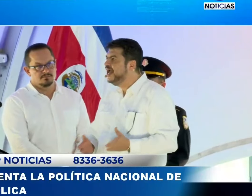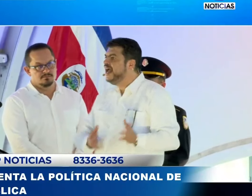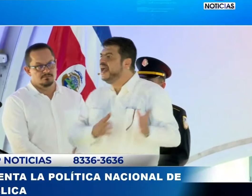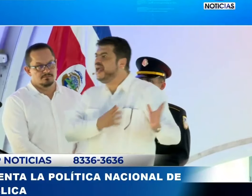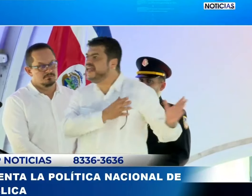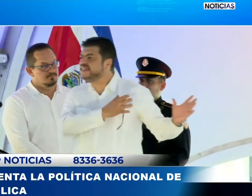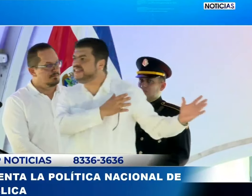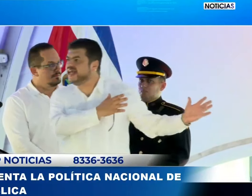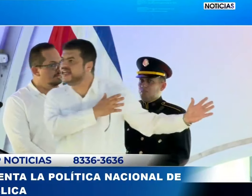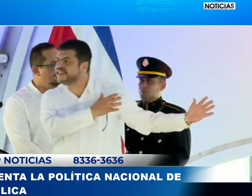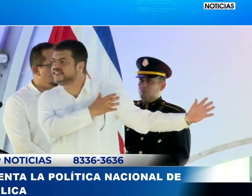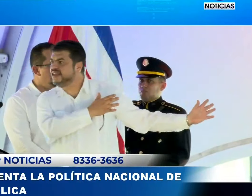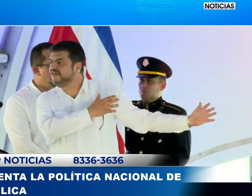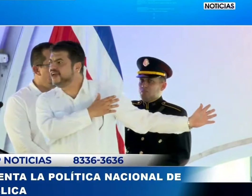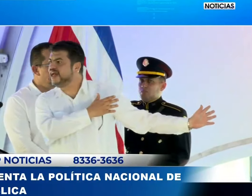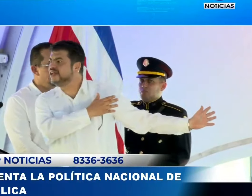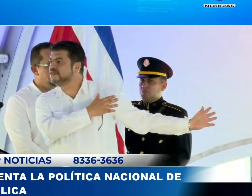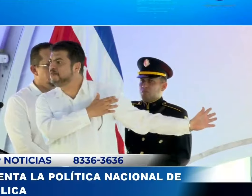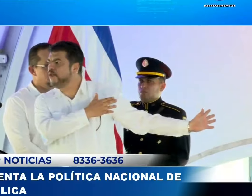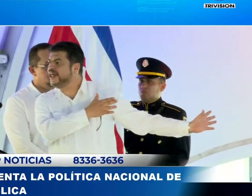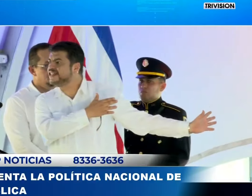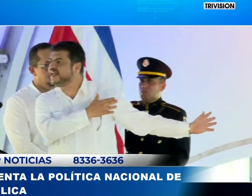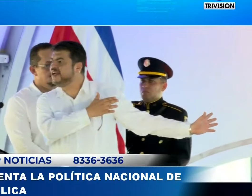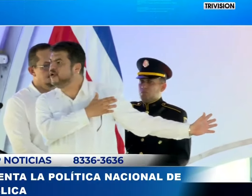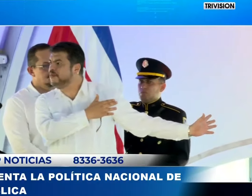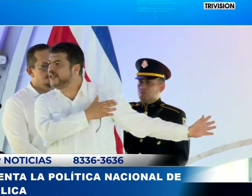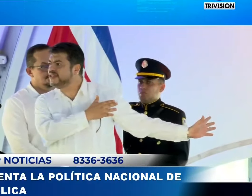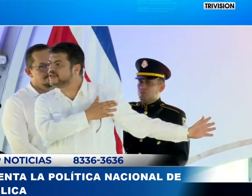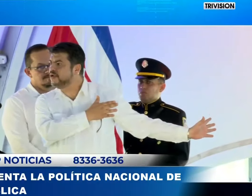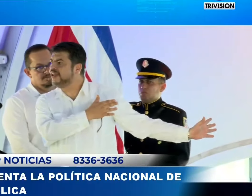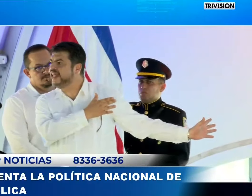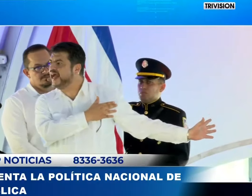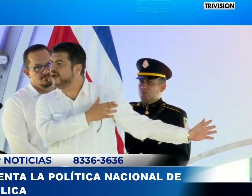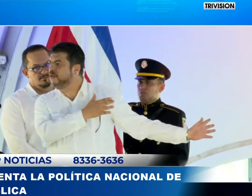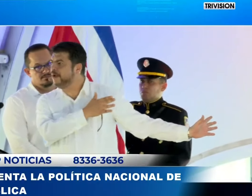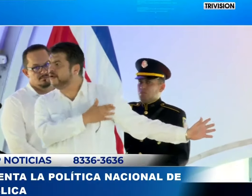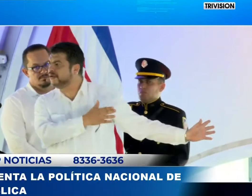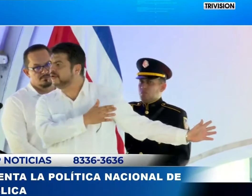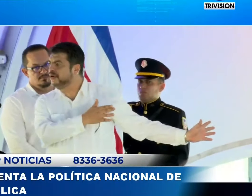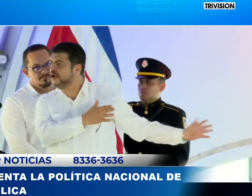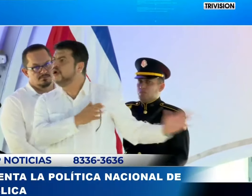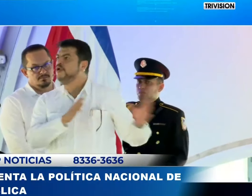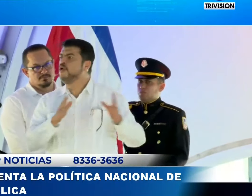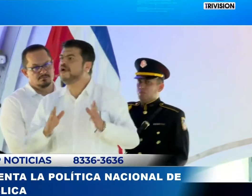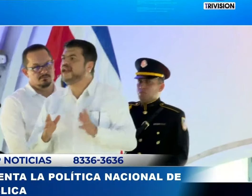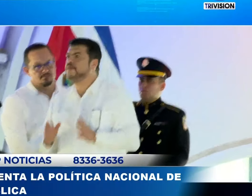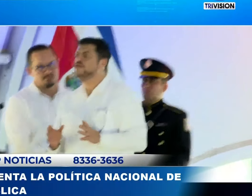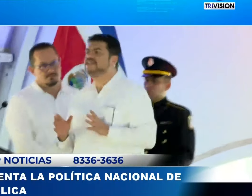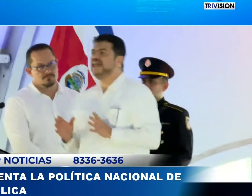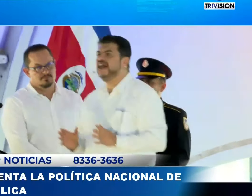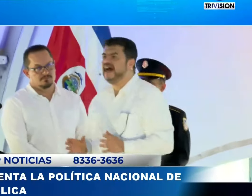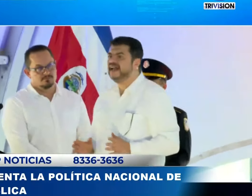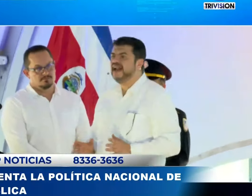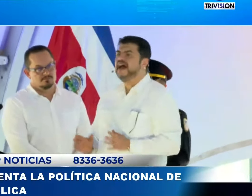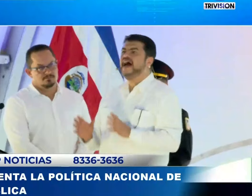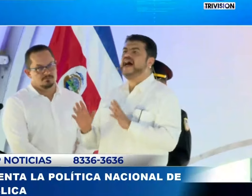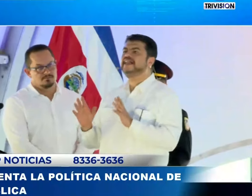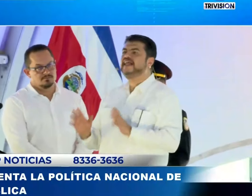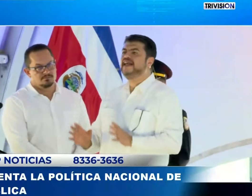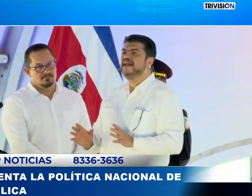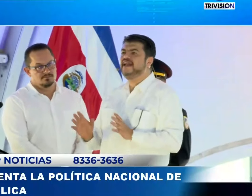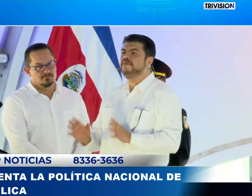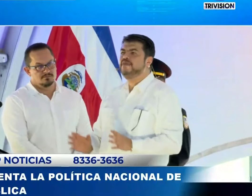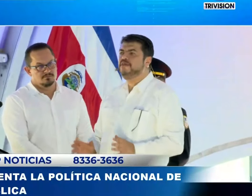nosotros, esta cifra puede ser el comienzo de algo peor. No queremos llegar